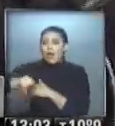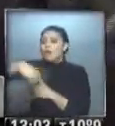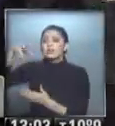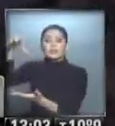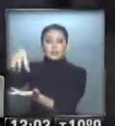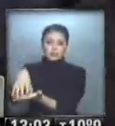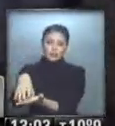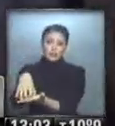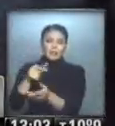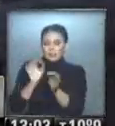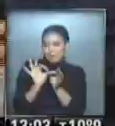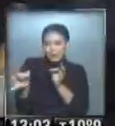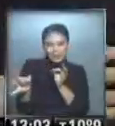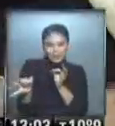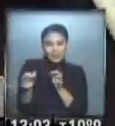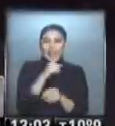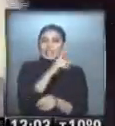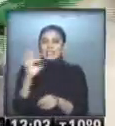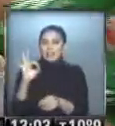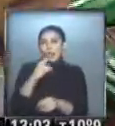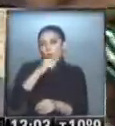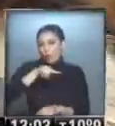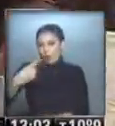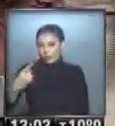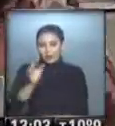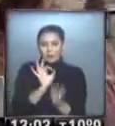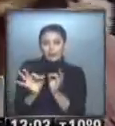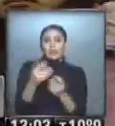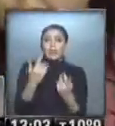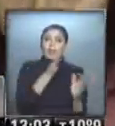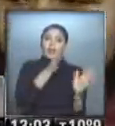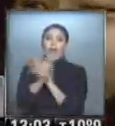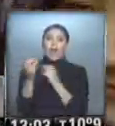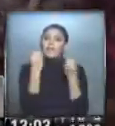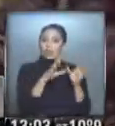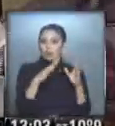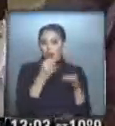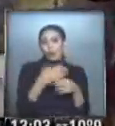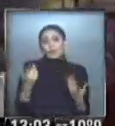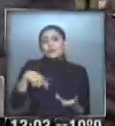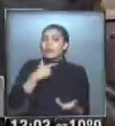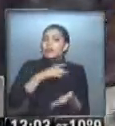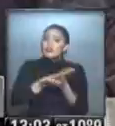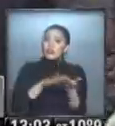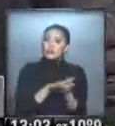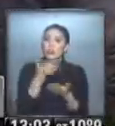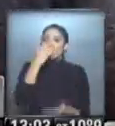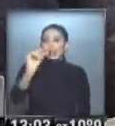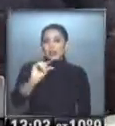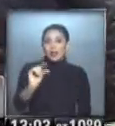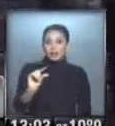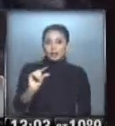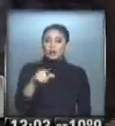sede también que hay muy cerquita del lugar, a 100 metros, para justamente desalojar la escuela. Por eso están reclamando una solución y en minutos nada